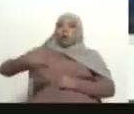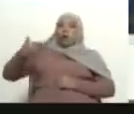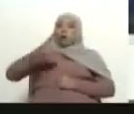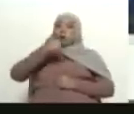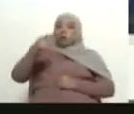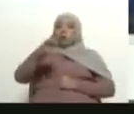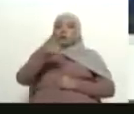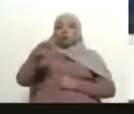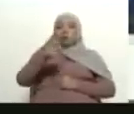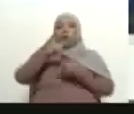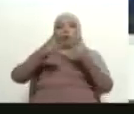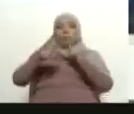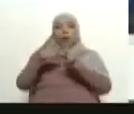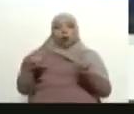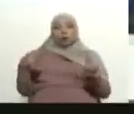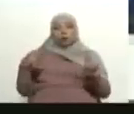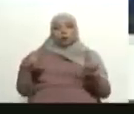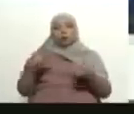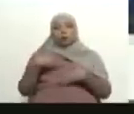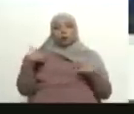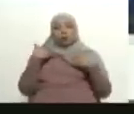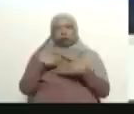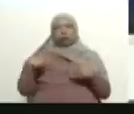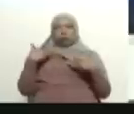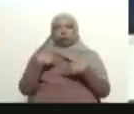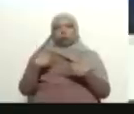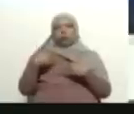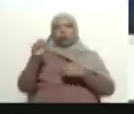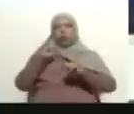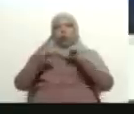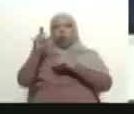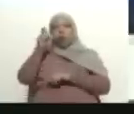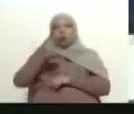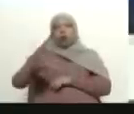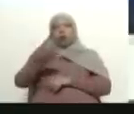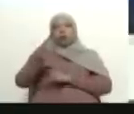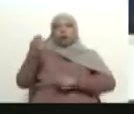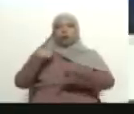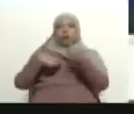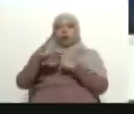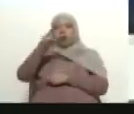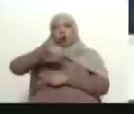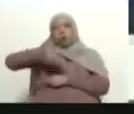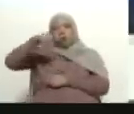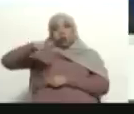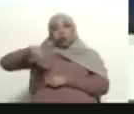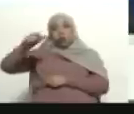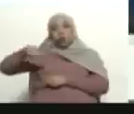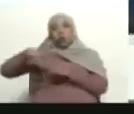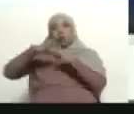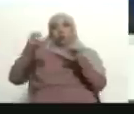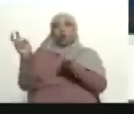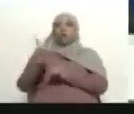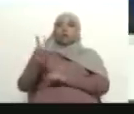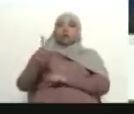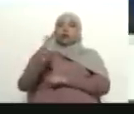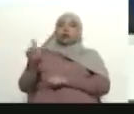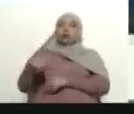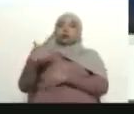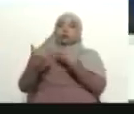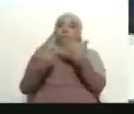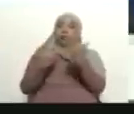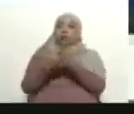es la búsqueda de la paz, el bienestar, la protección y la defensa de la persona, de todos los venezolanos y las